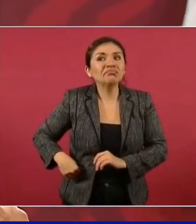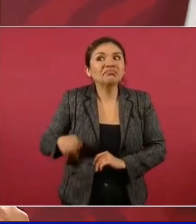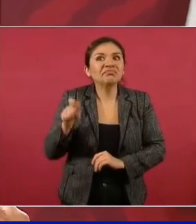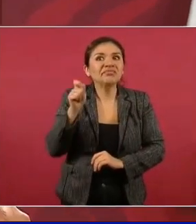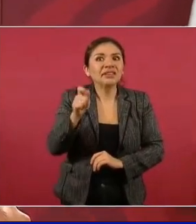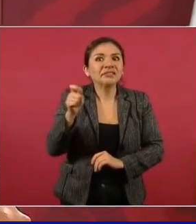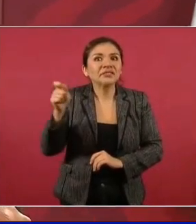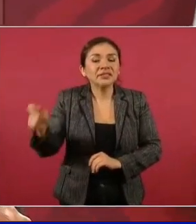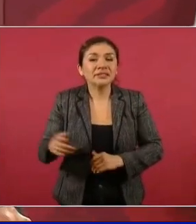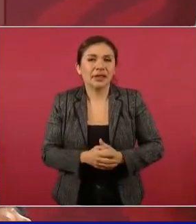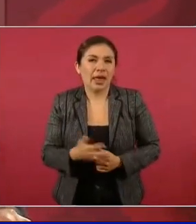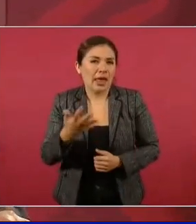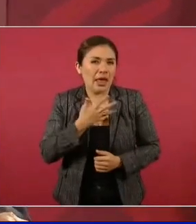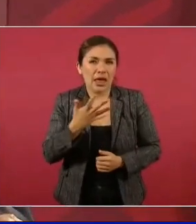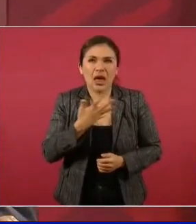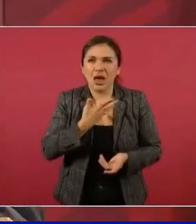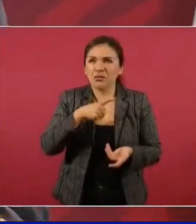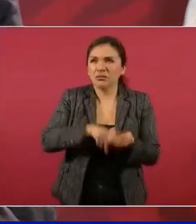hay